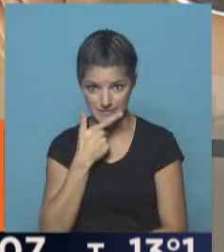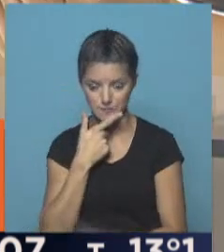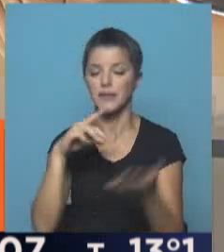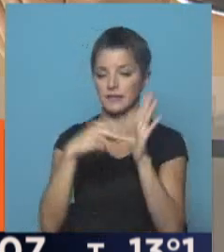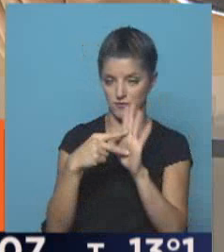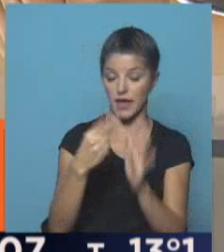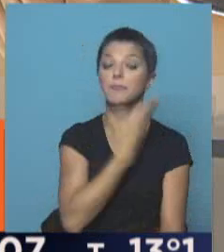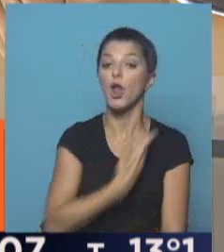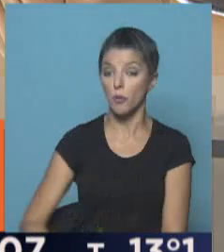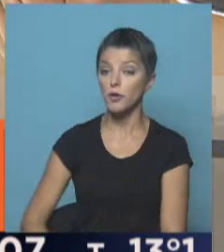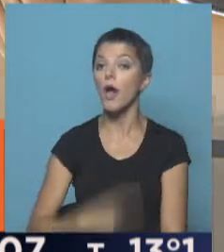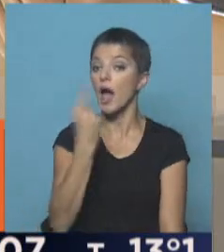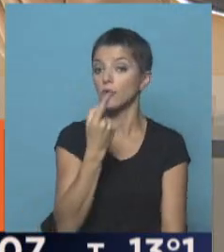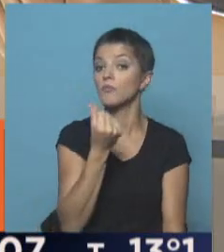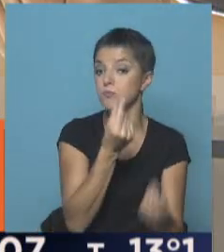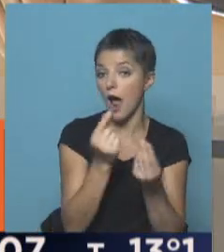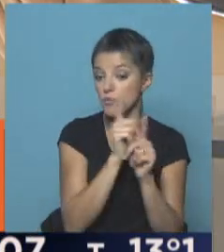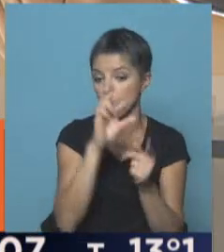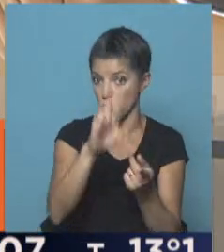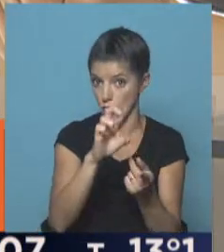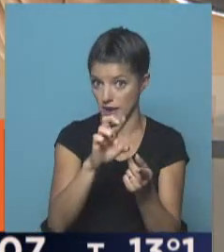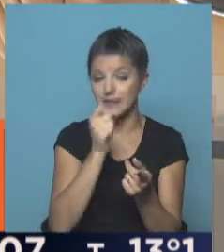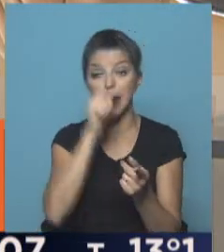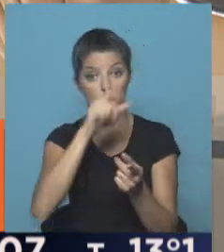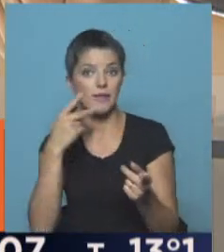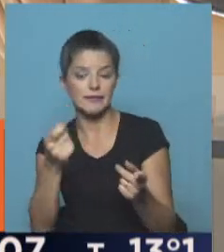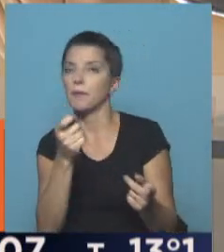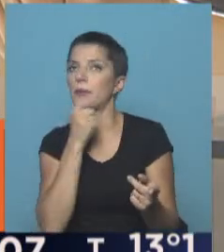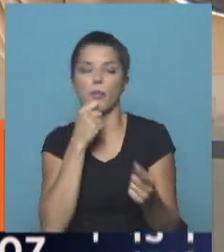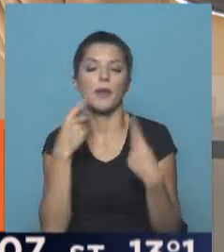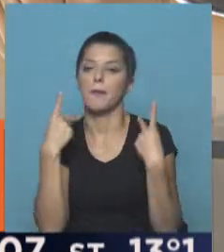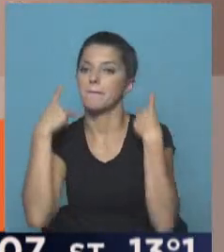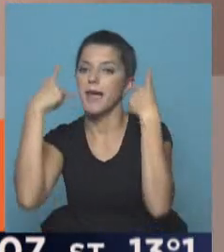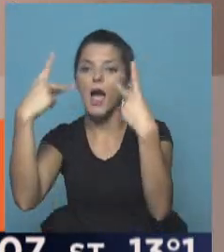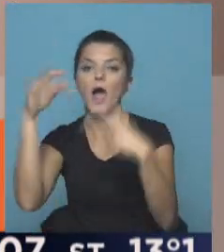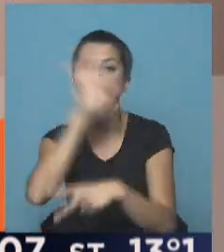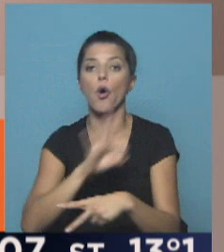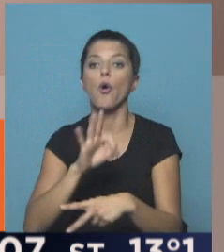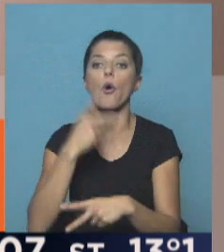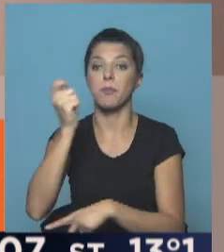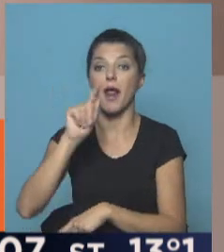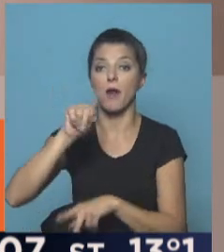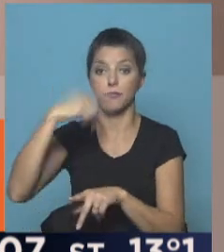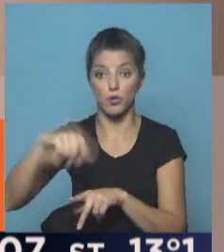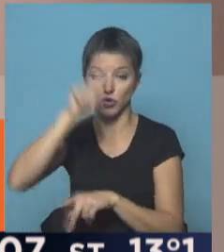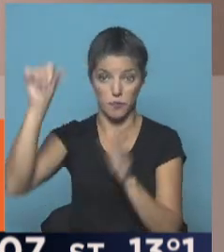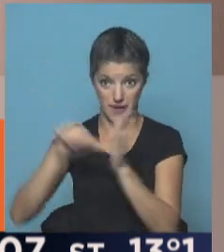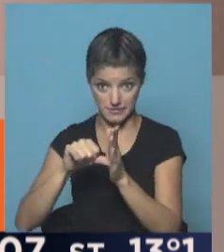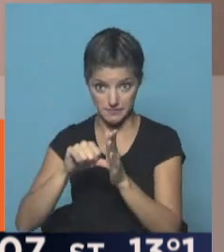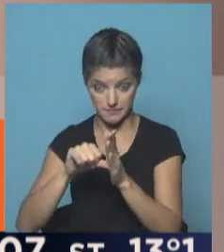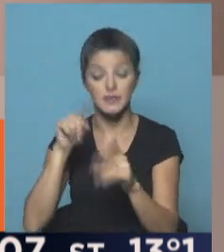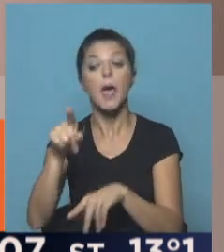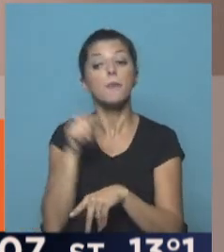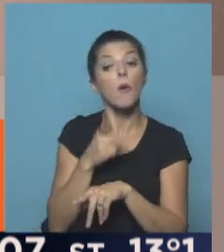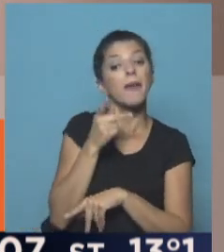de aquellos que lo necesiten, ya sea para viajar o para importar, que deben inscribirse